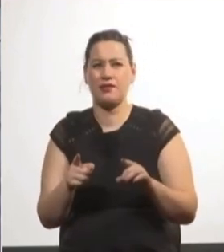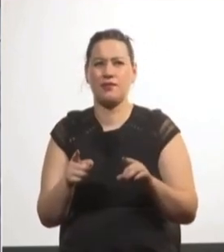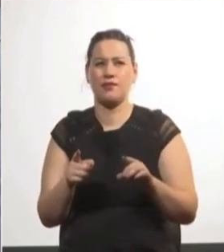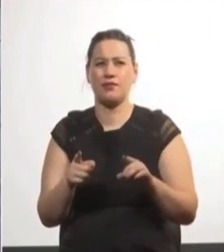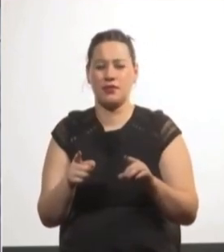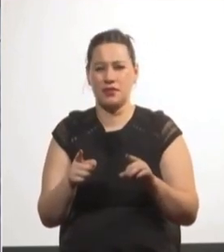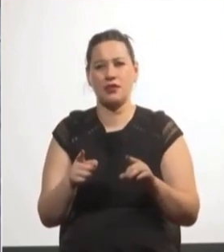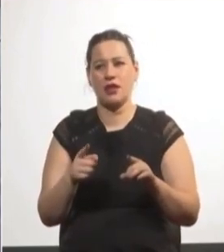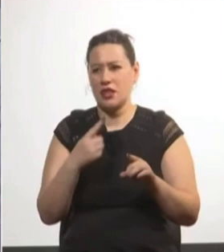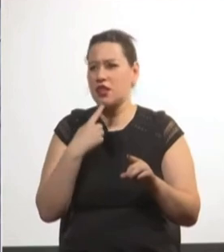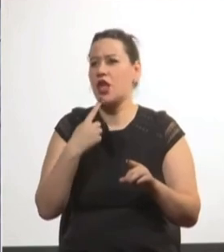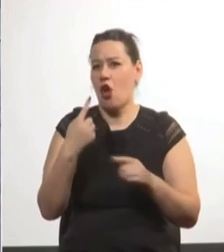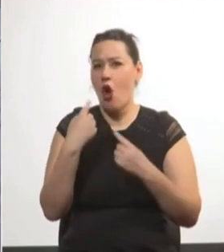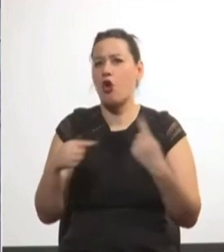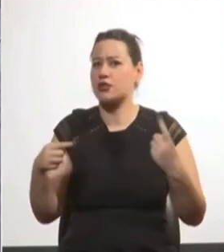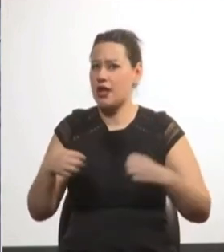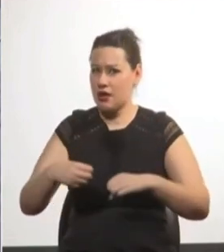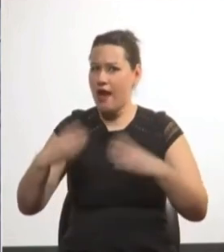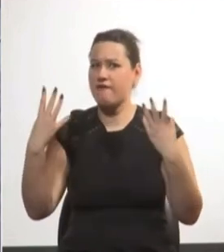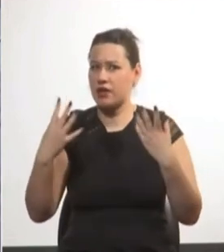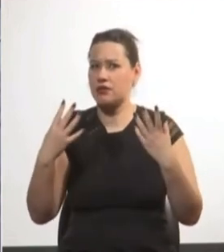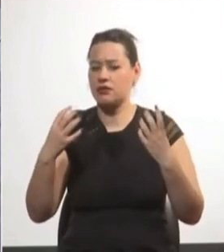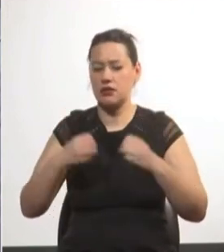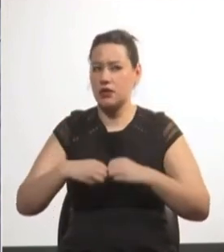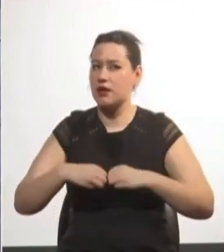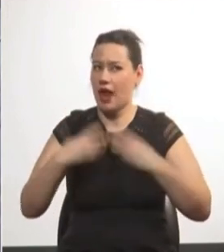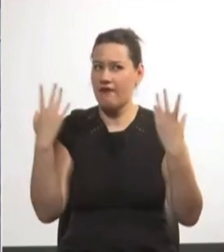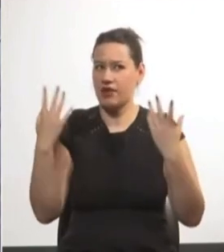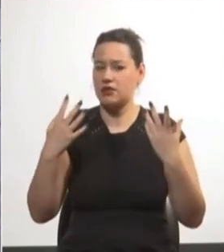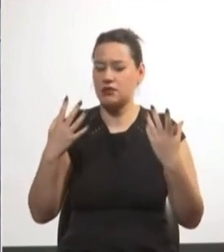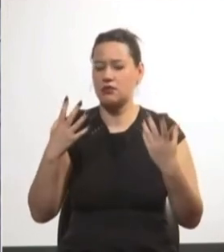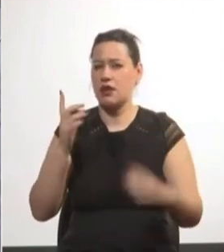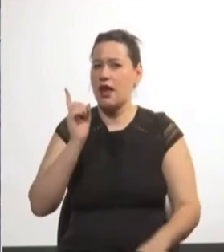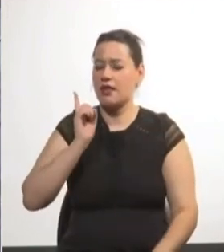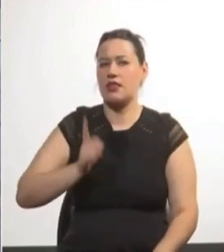consideraciones agraviantes que debieron ser